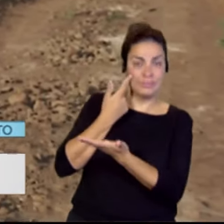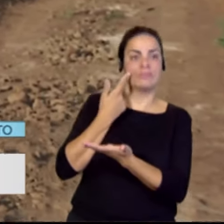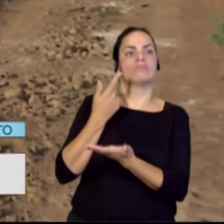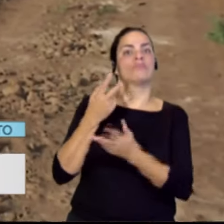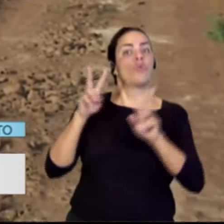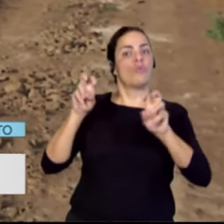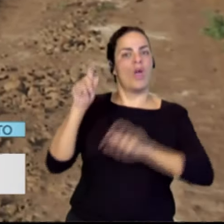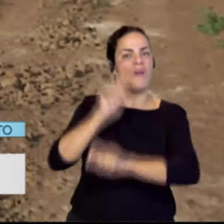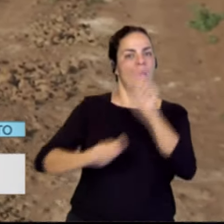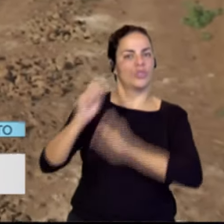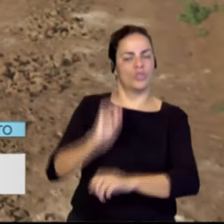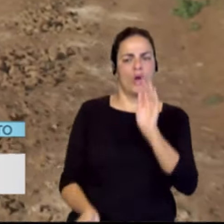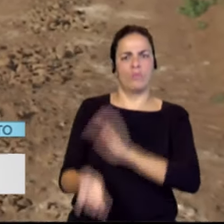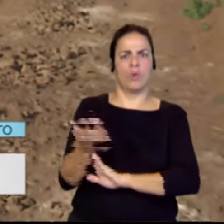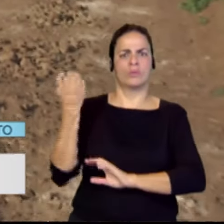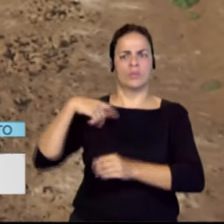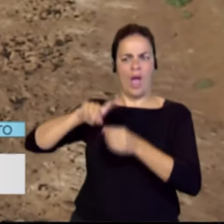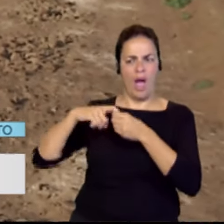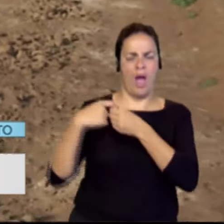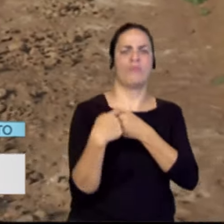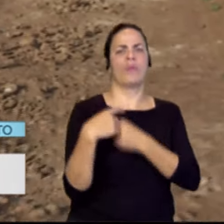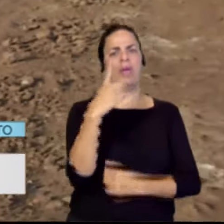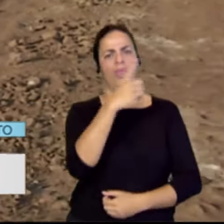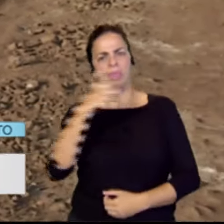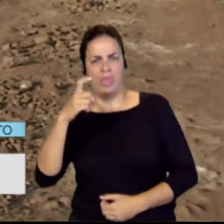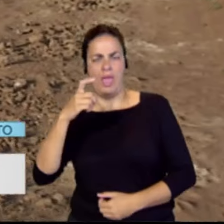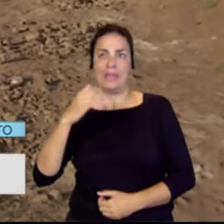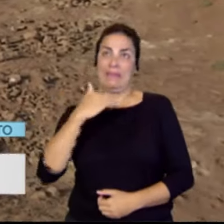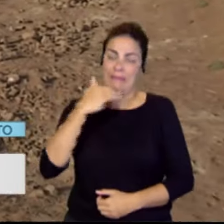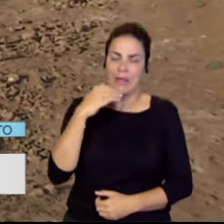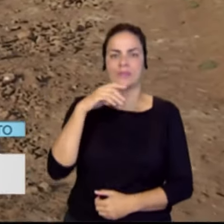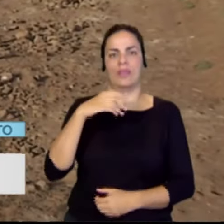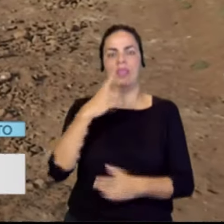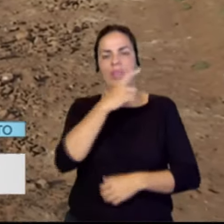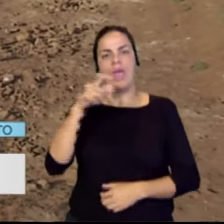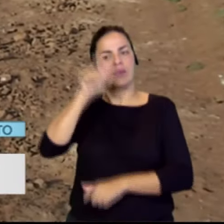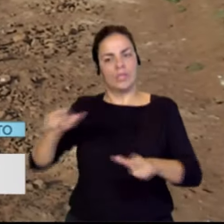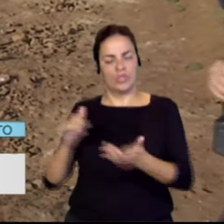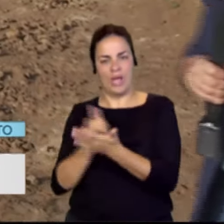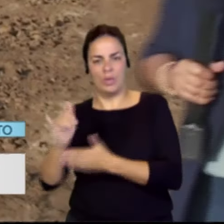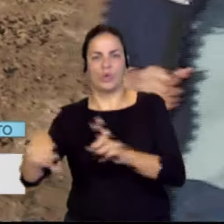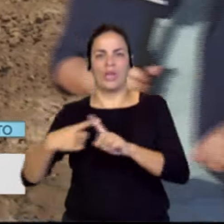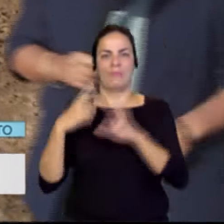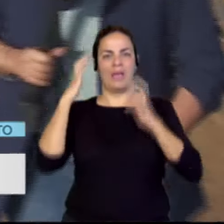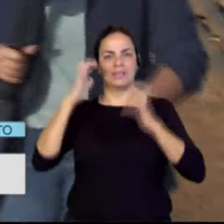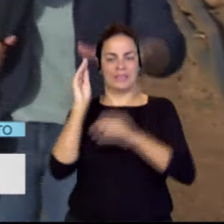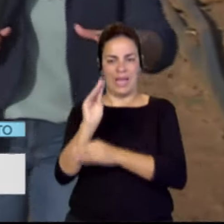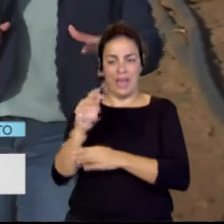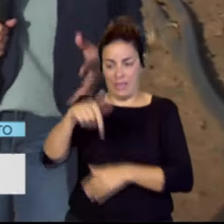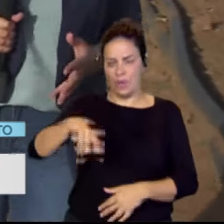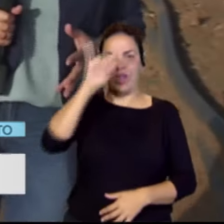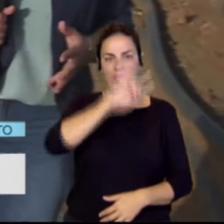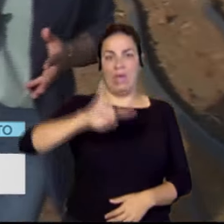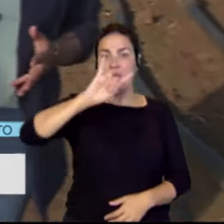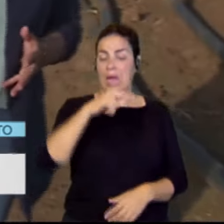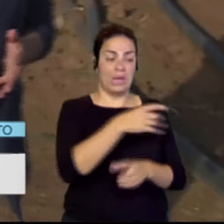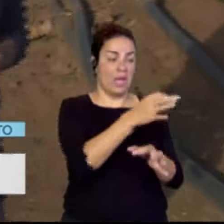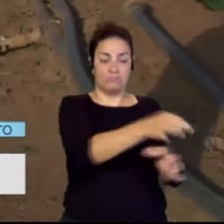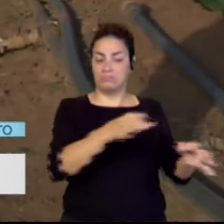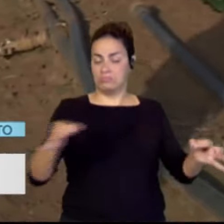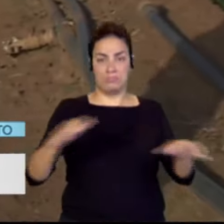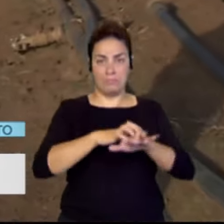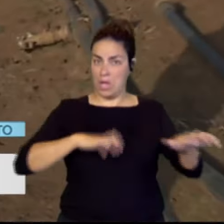ya aglutina a casi un centenar de agricultores y ganaderos de aquí de Canarias de prácticamente todas